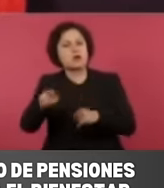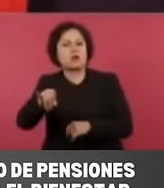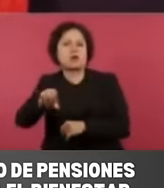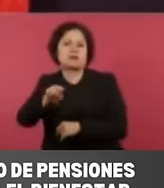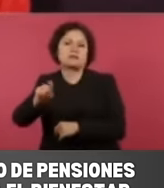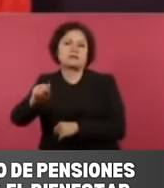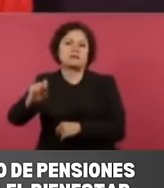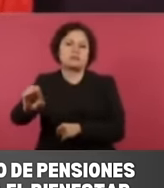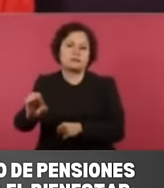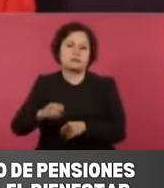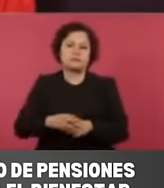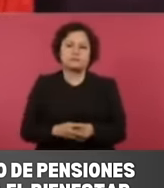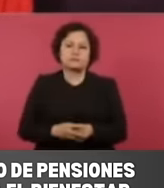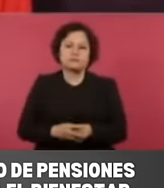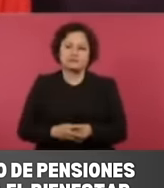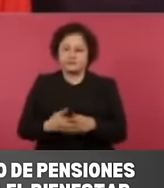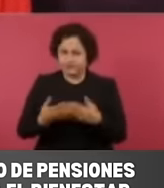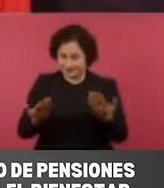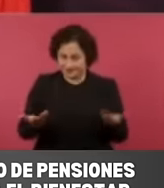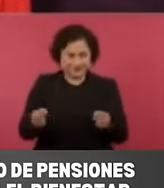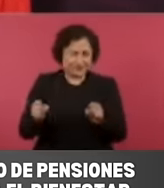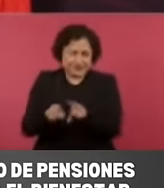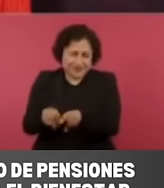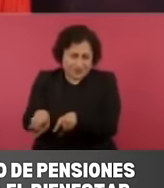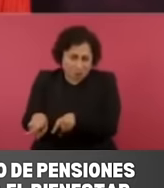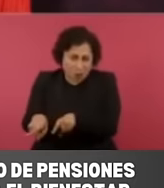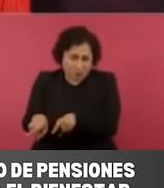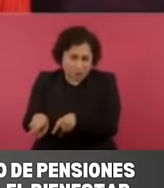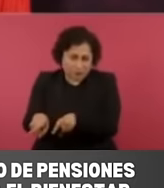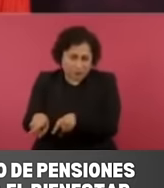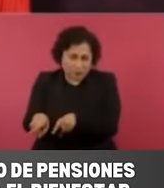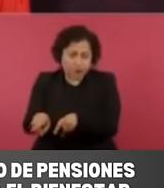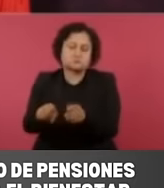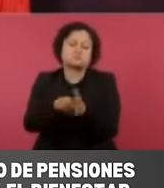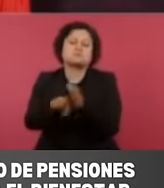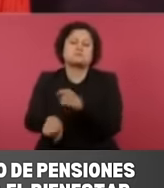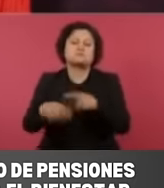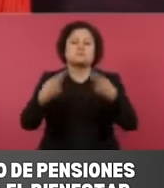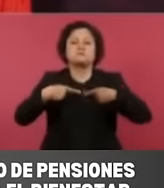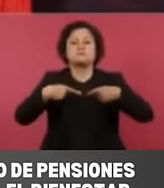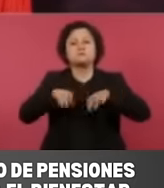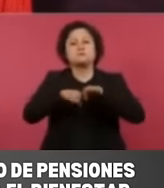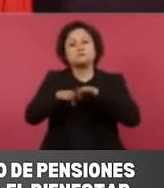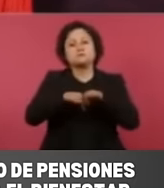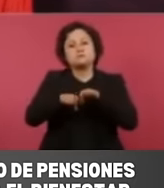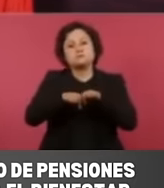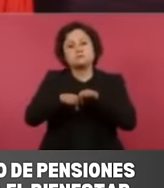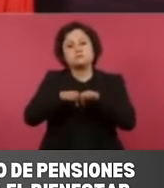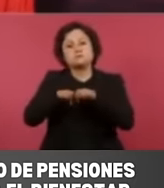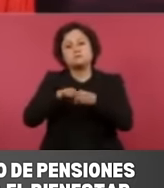Y es el mismo ejemplo: el que gana 10,000 va a recibir